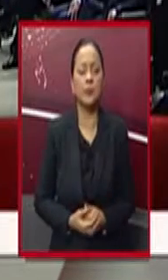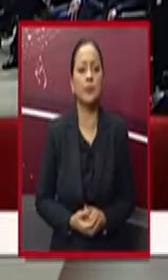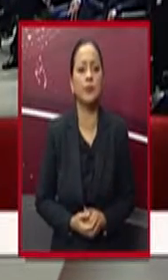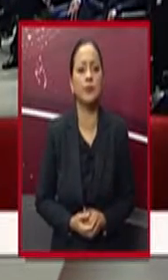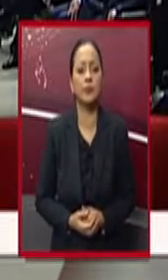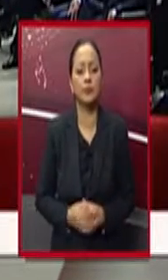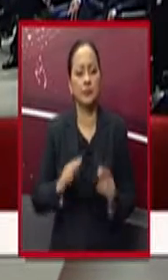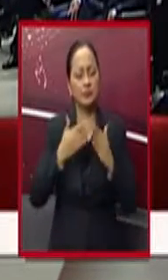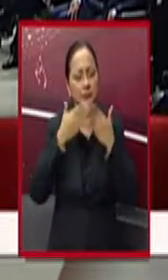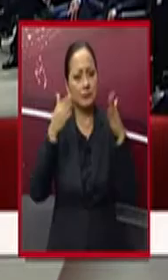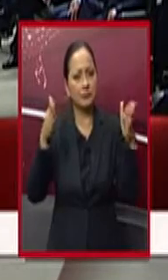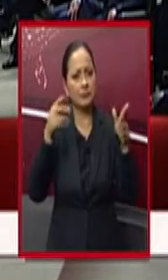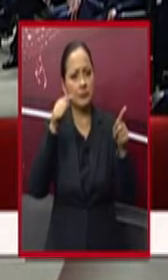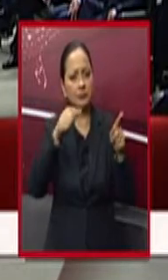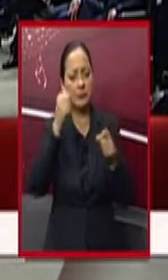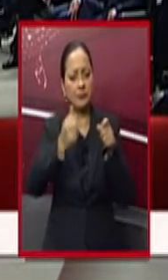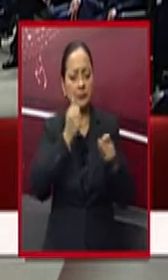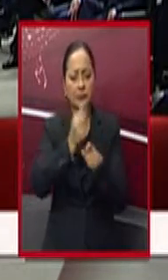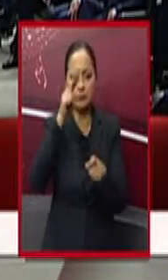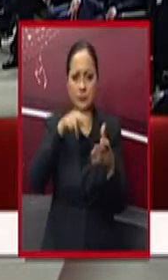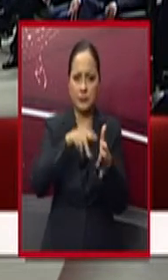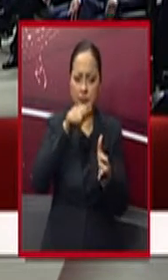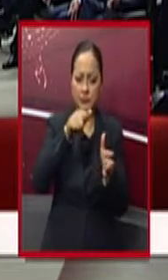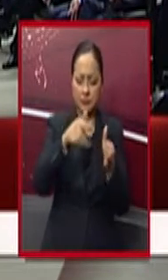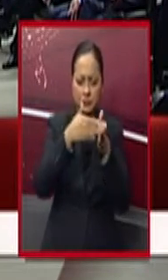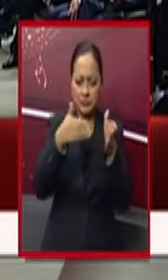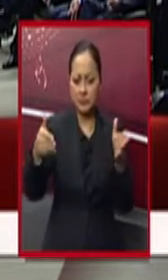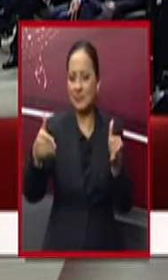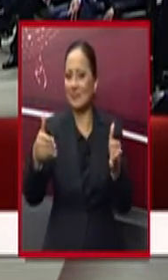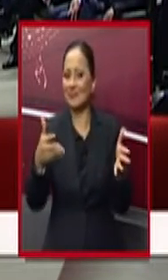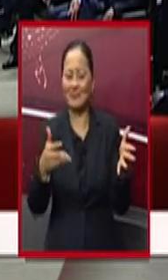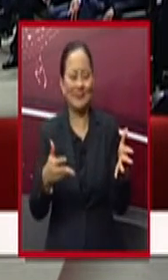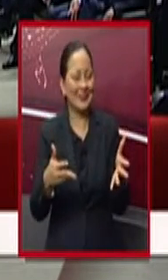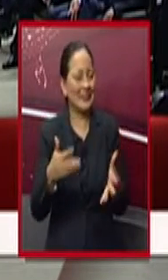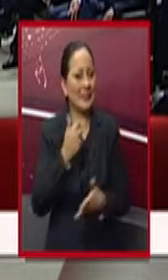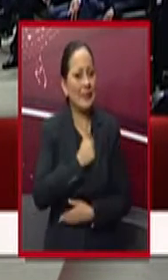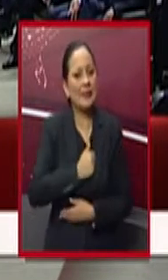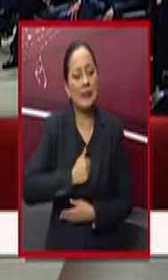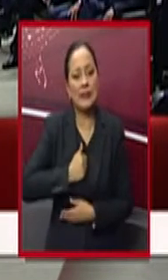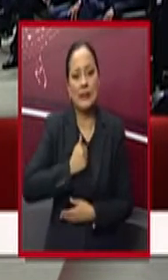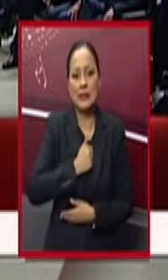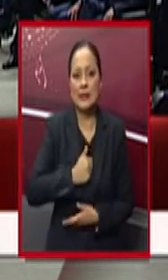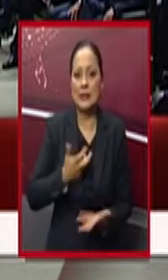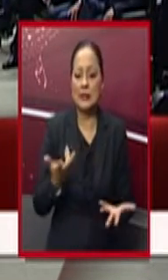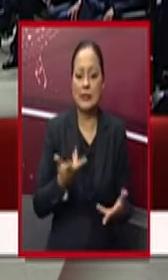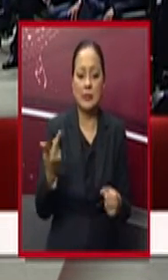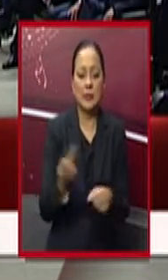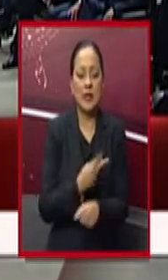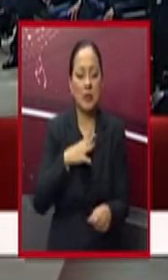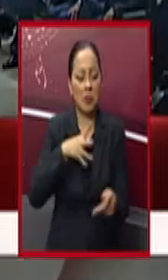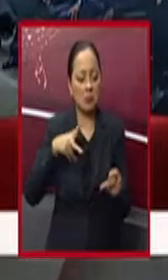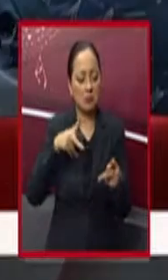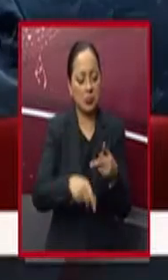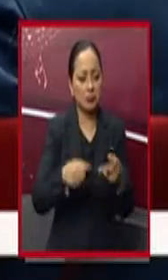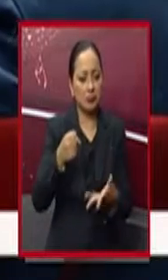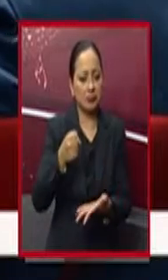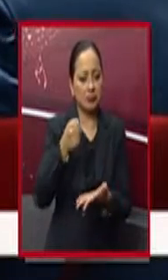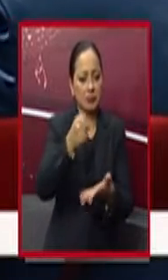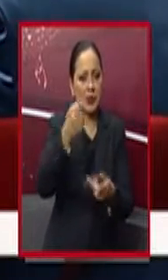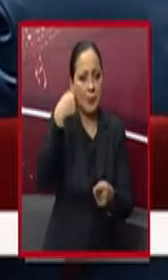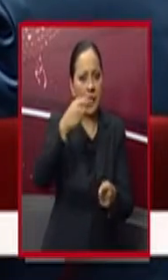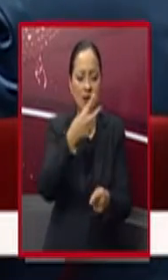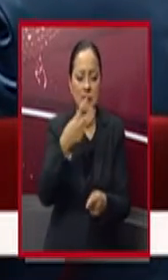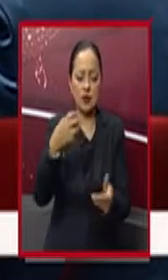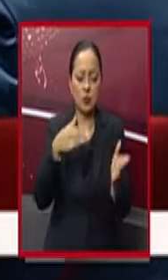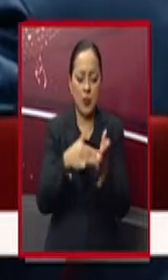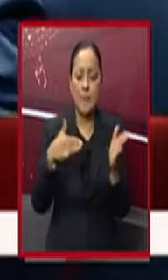El panorama para el 2017 es aún más desalentador, con un recorte anunciado del orden de los